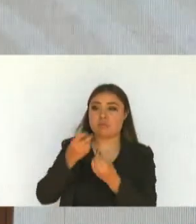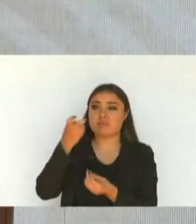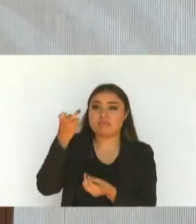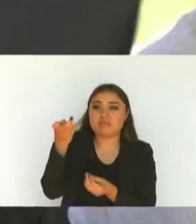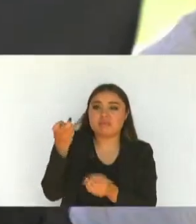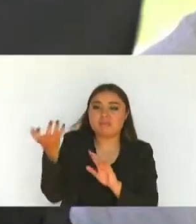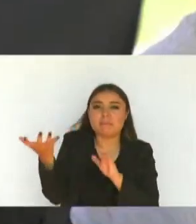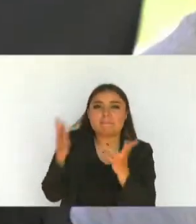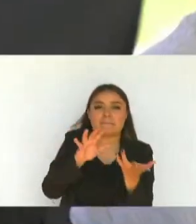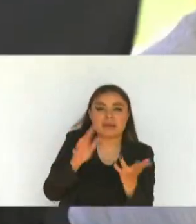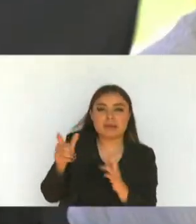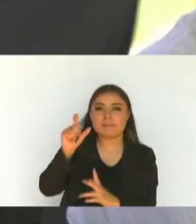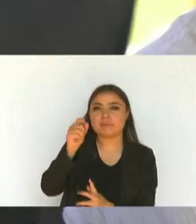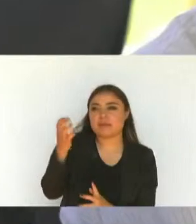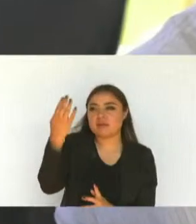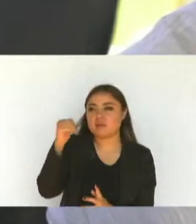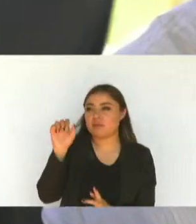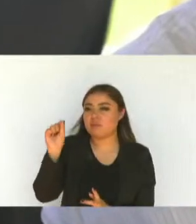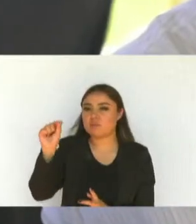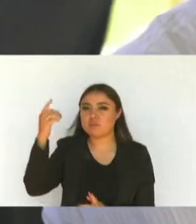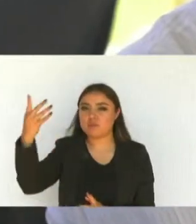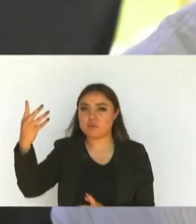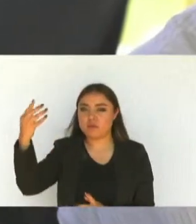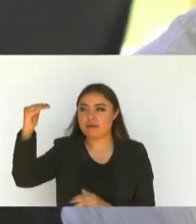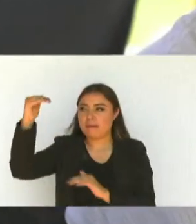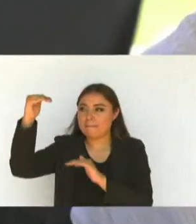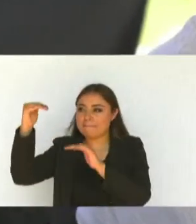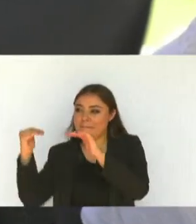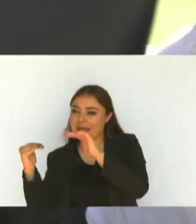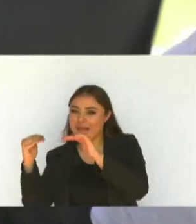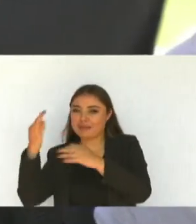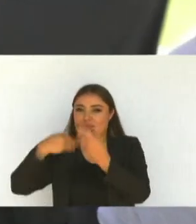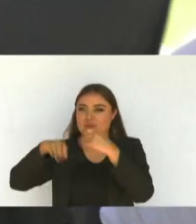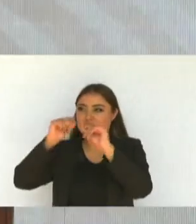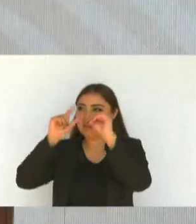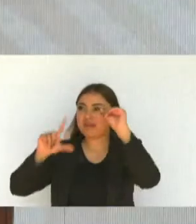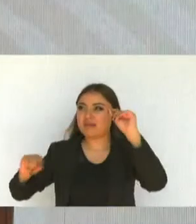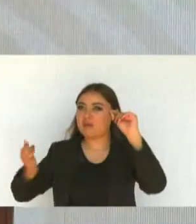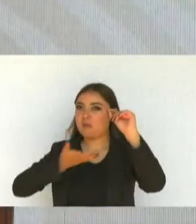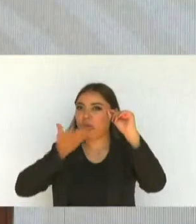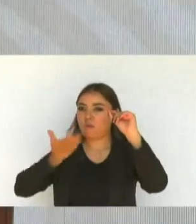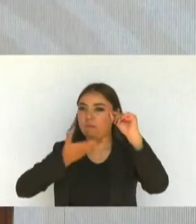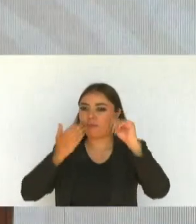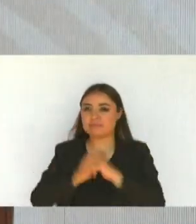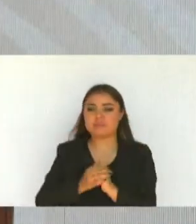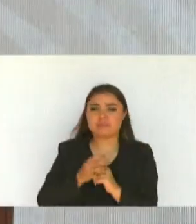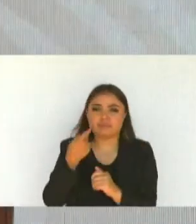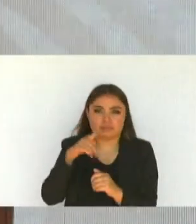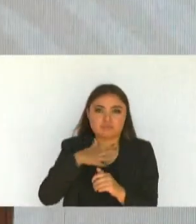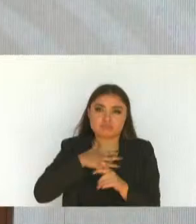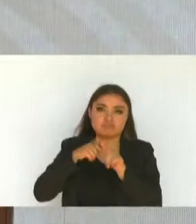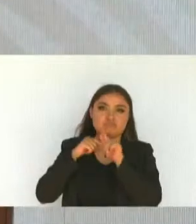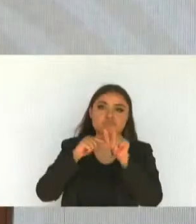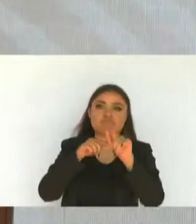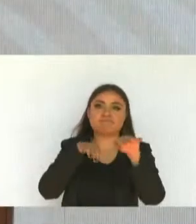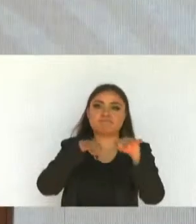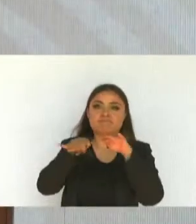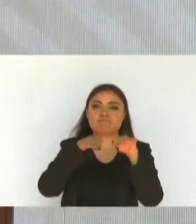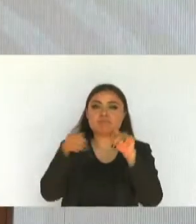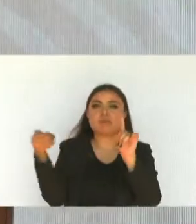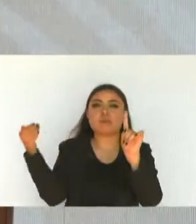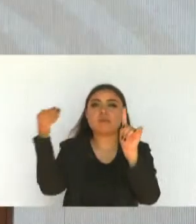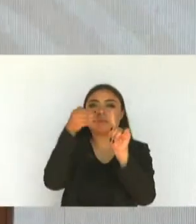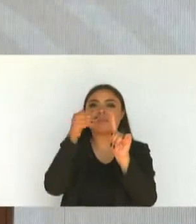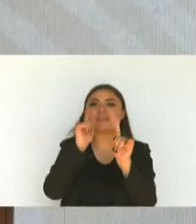el 29.4 debajo de la media nacional. No obstante, seguiremos trabajando con la meta